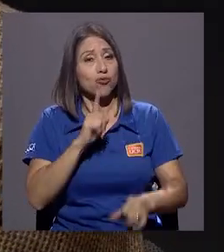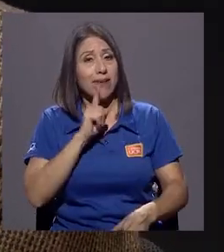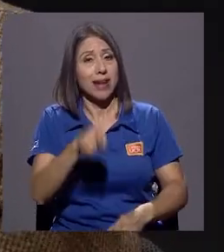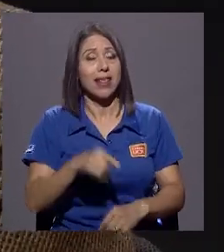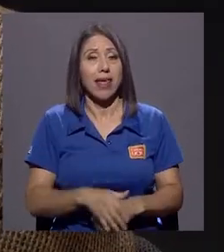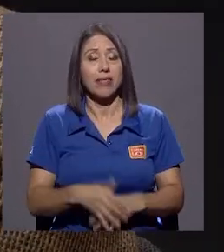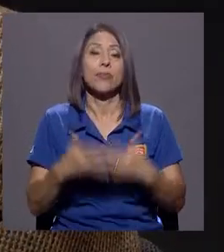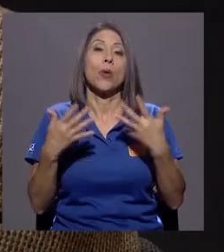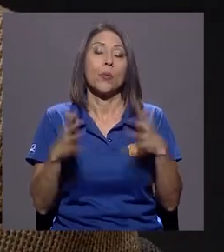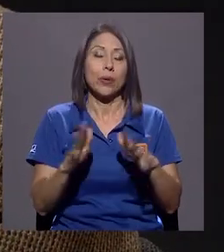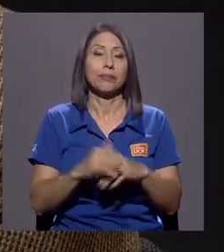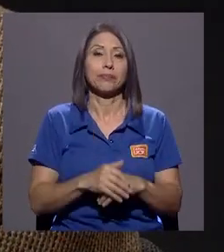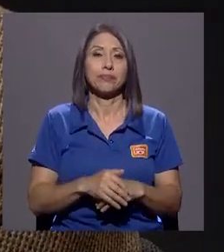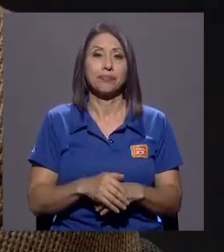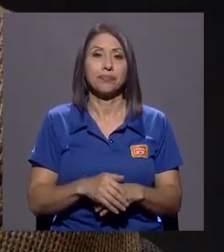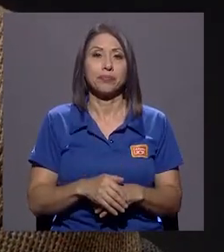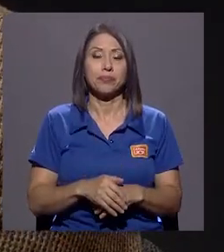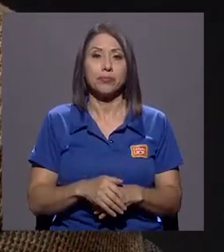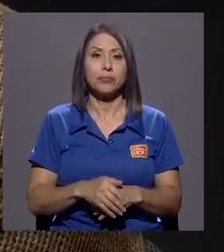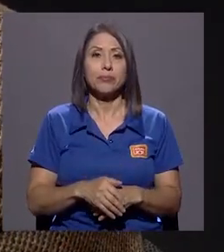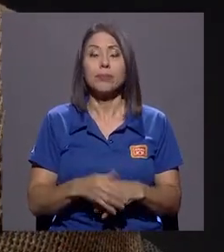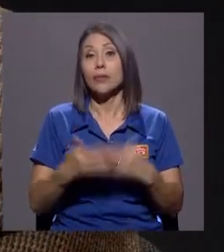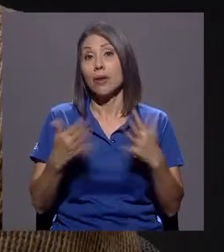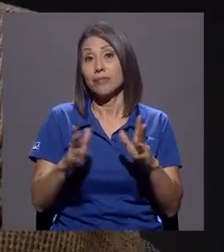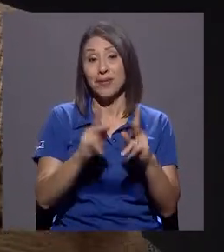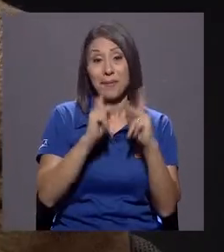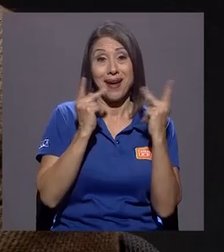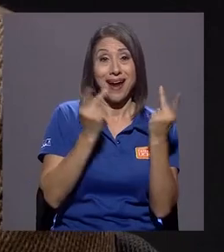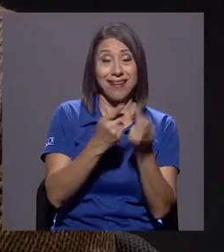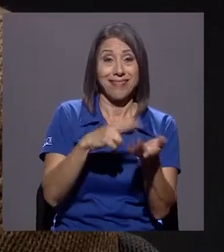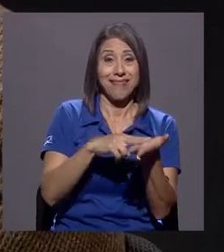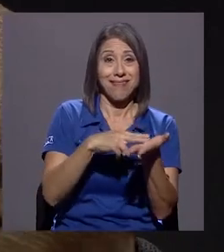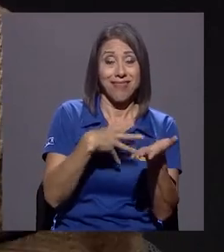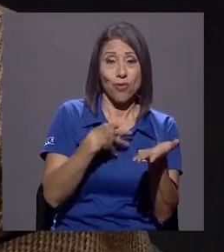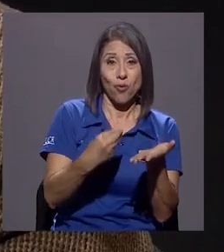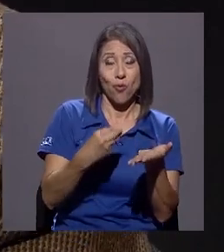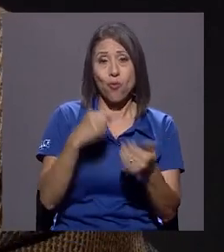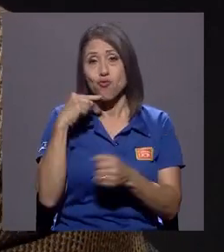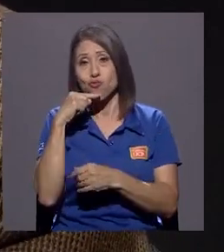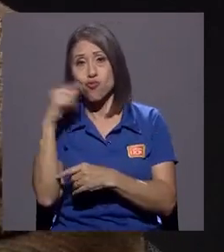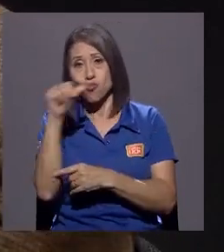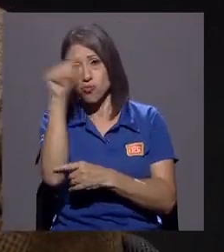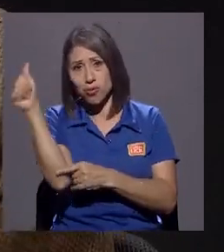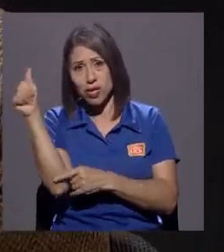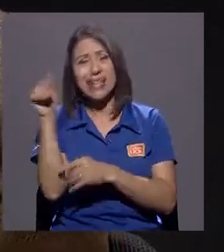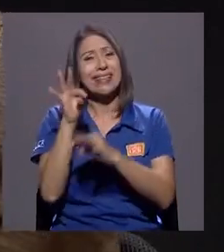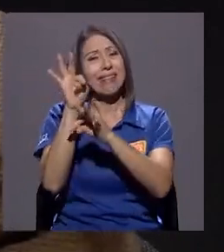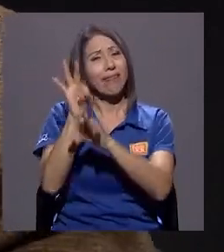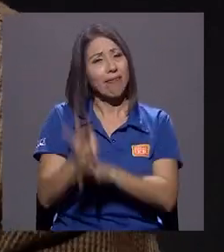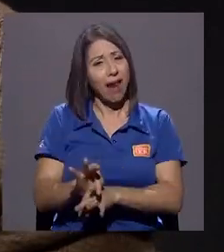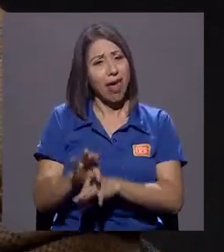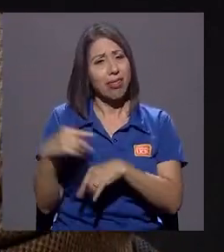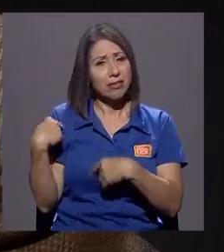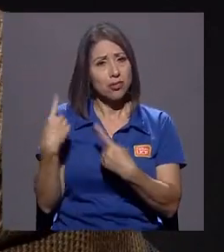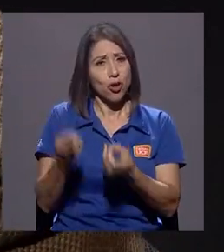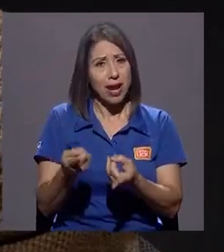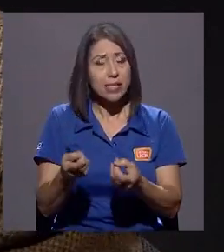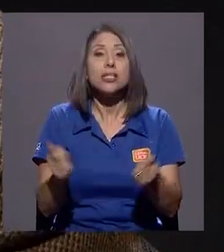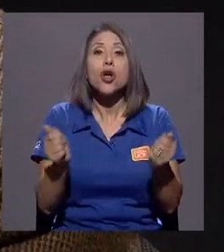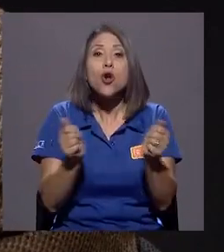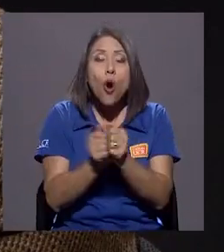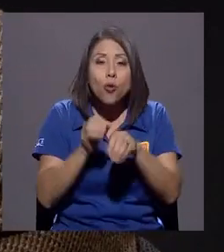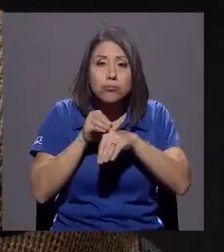bueno es que resulta que son partidos tradicionales con una ascendencia sobre sectores